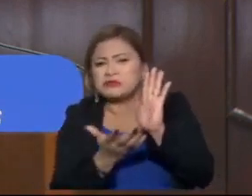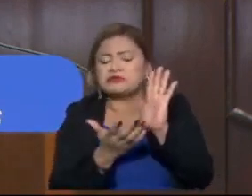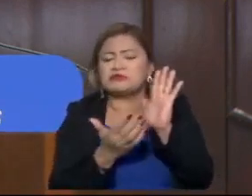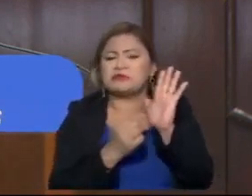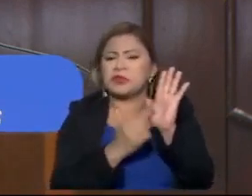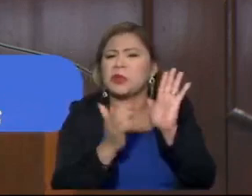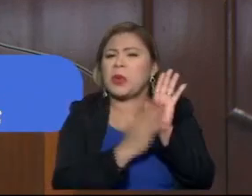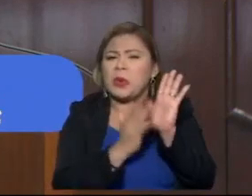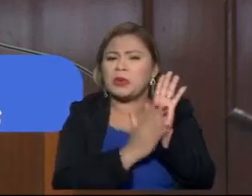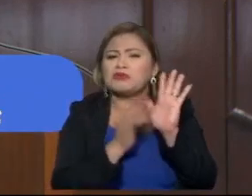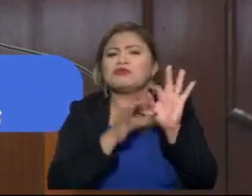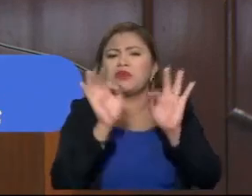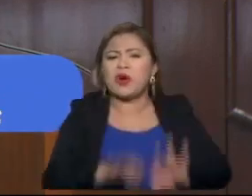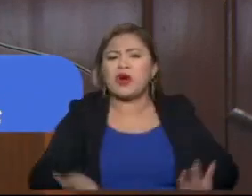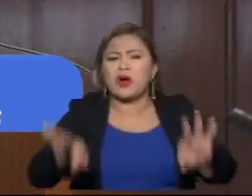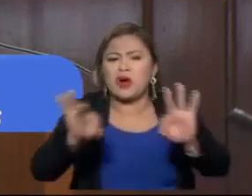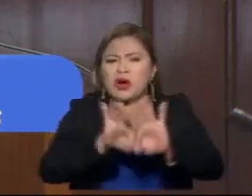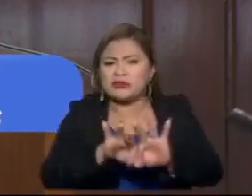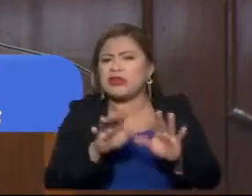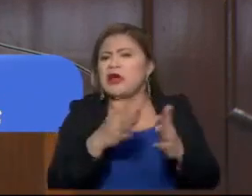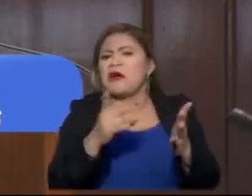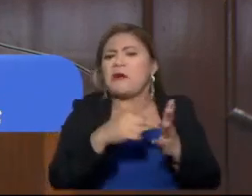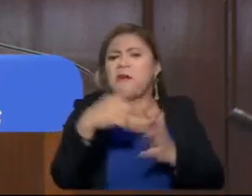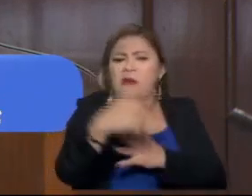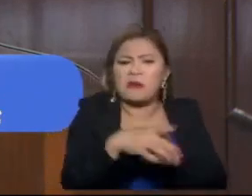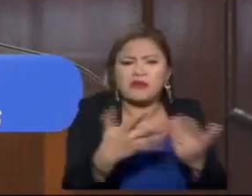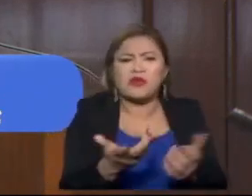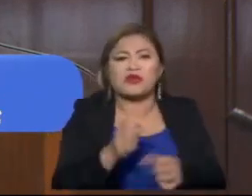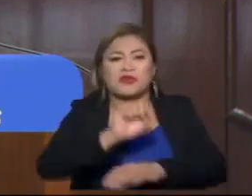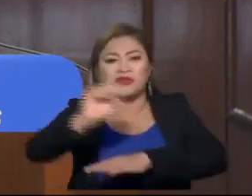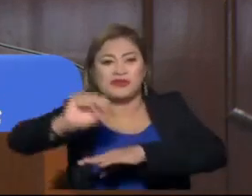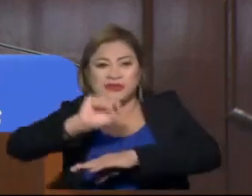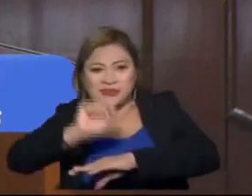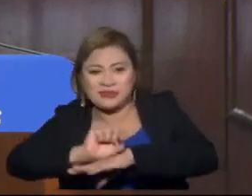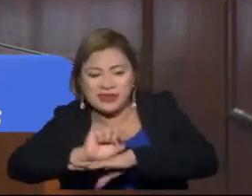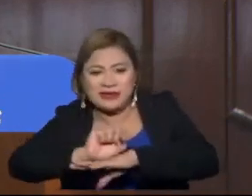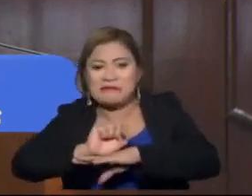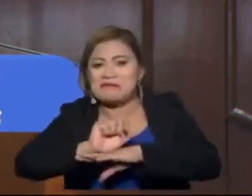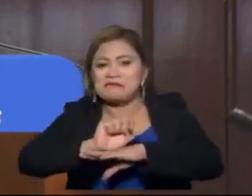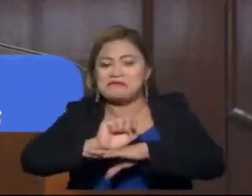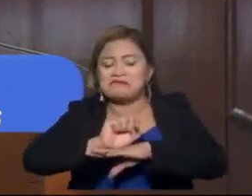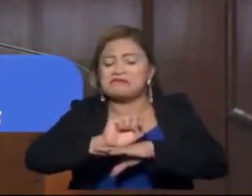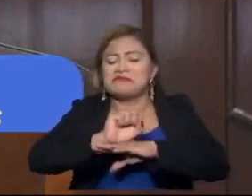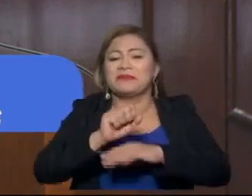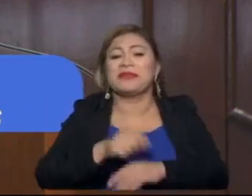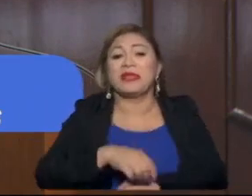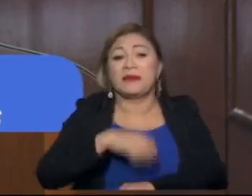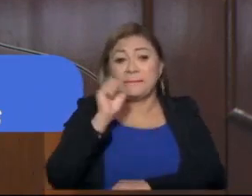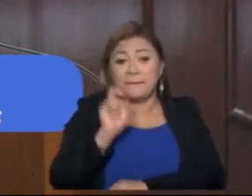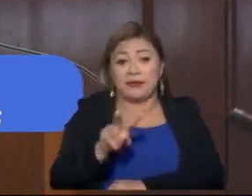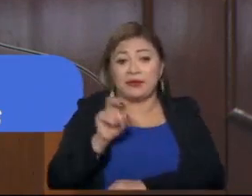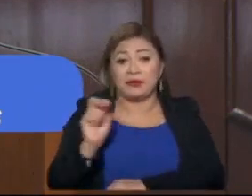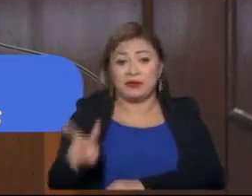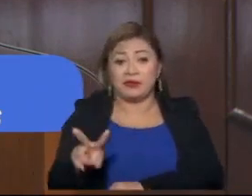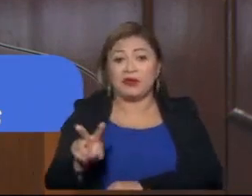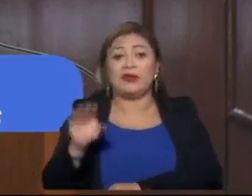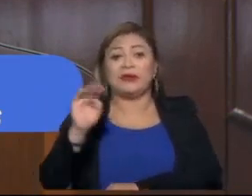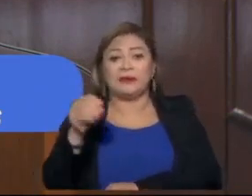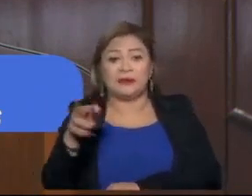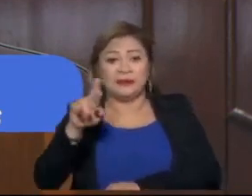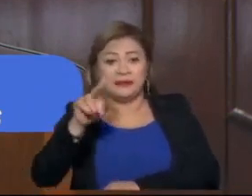reforzar importantes programas sociales en Panamá. El 22 de marzo del